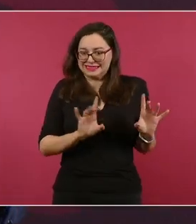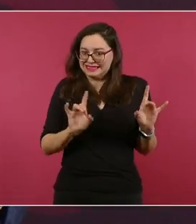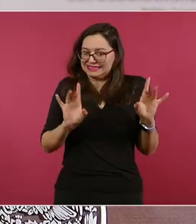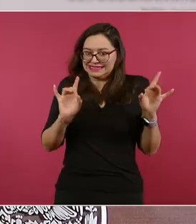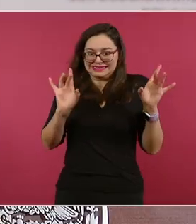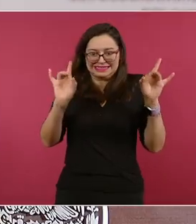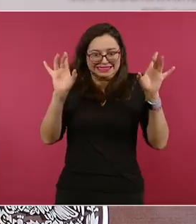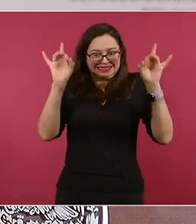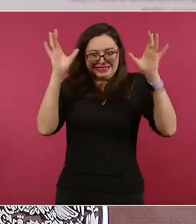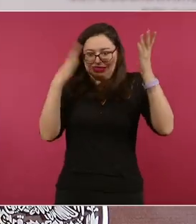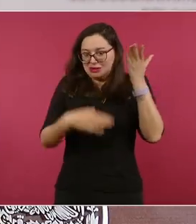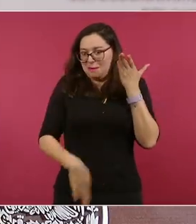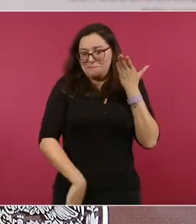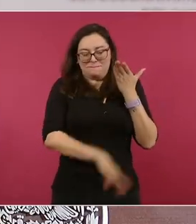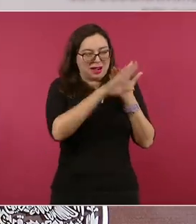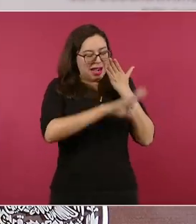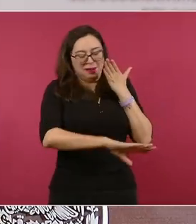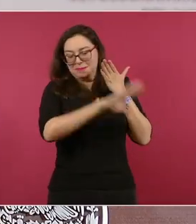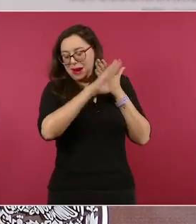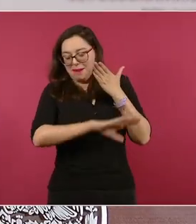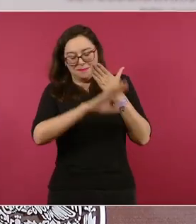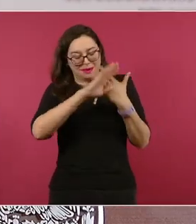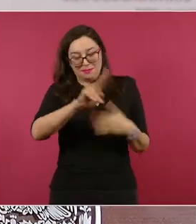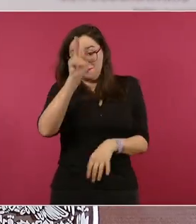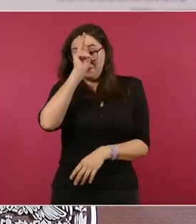si vienen aquí ahora,